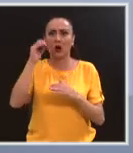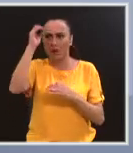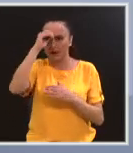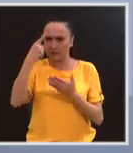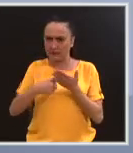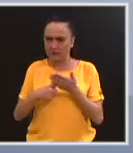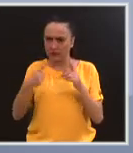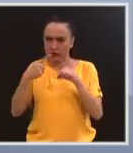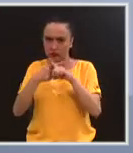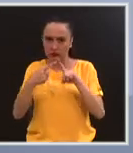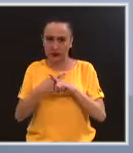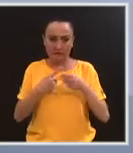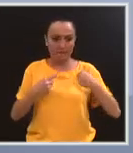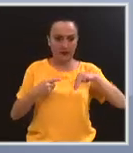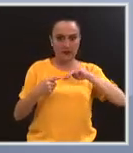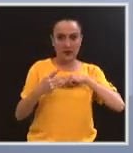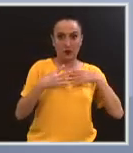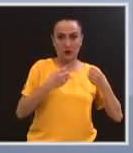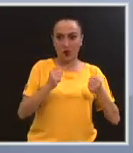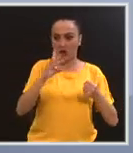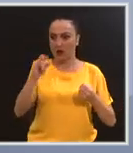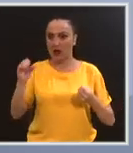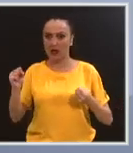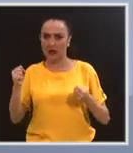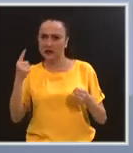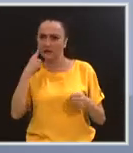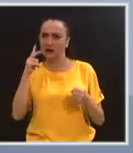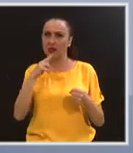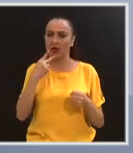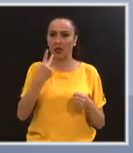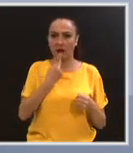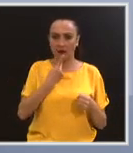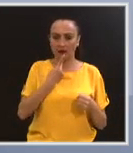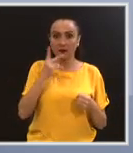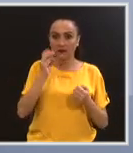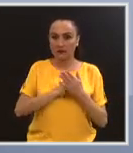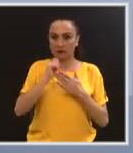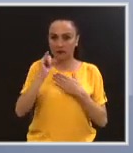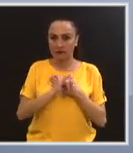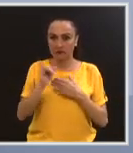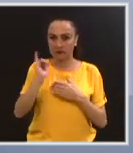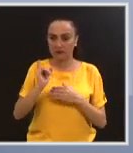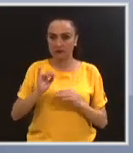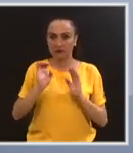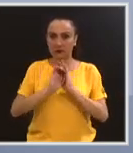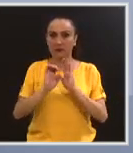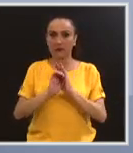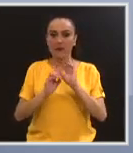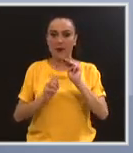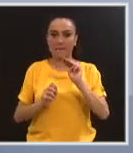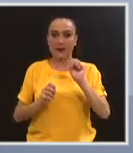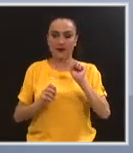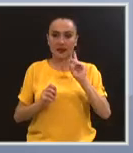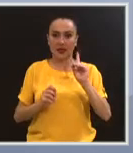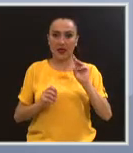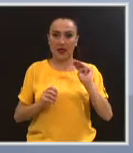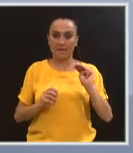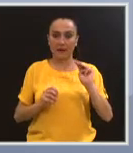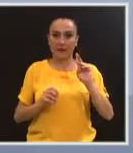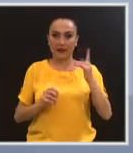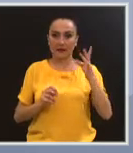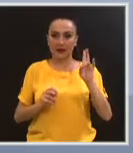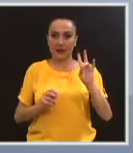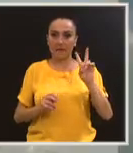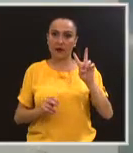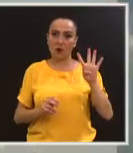encontrados entre el Ministerio salud y la caja que han puesto en entredicho el proyecto así por ejemplo el msdm 27 18